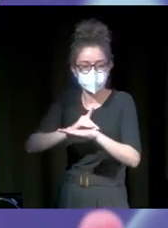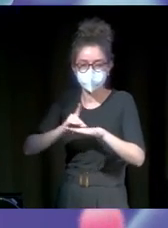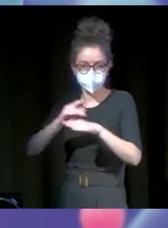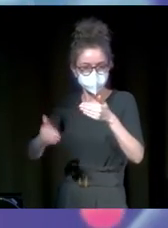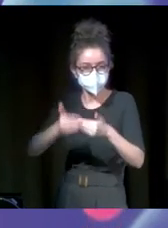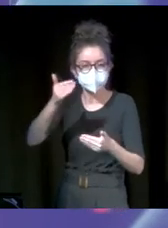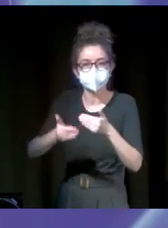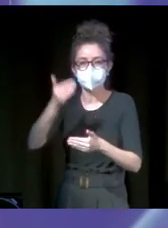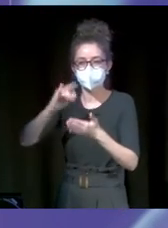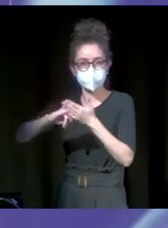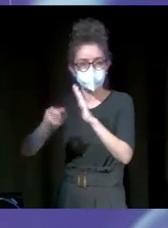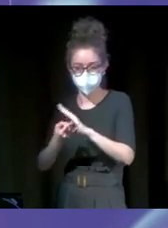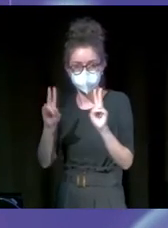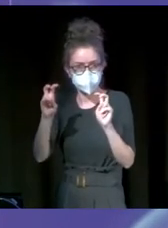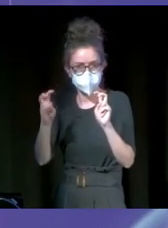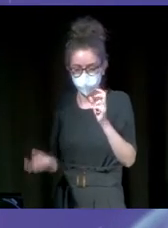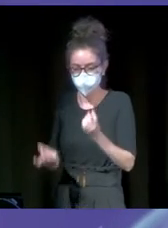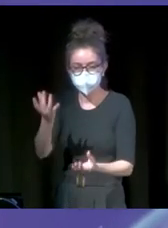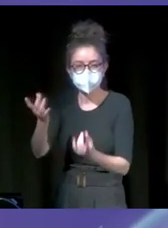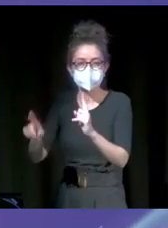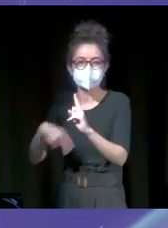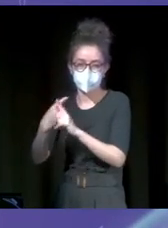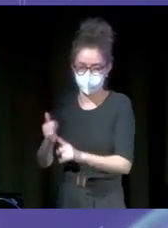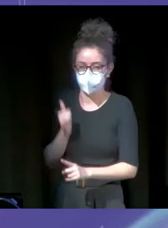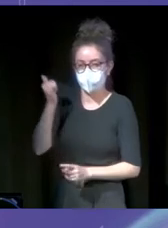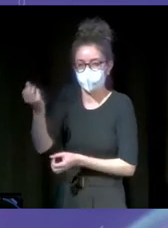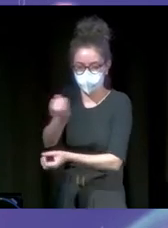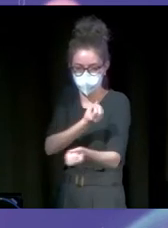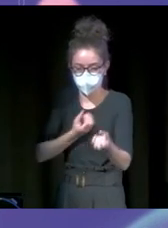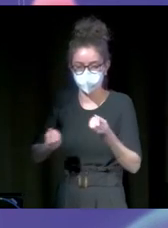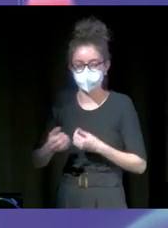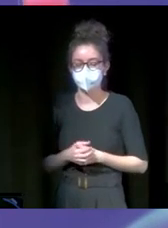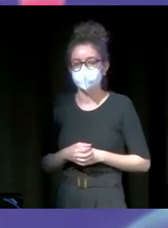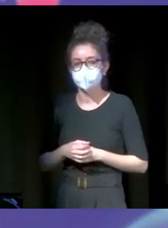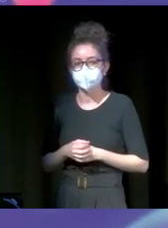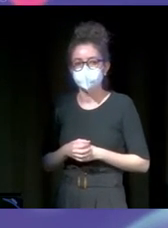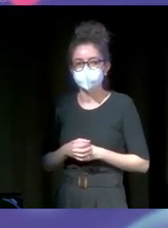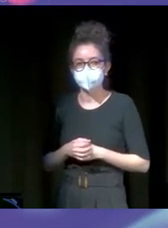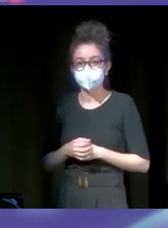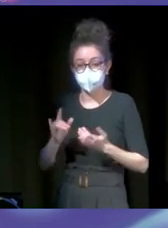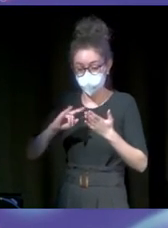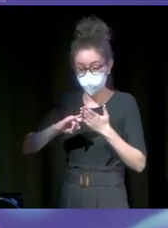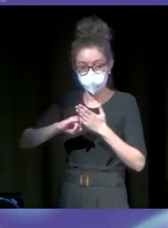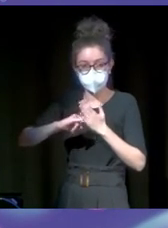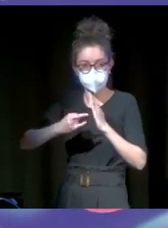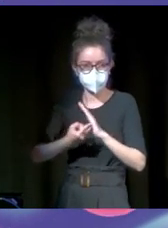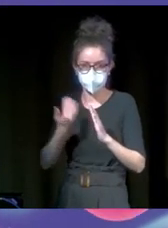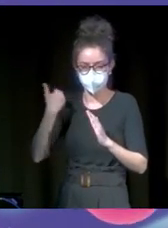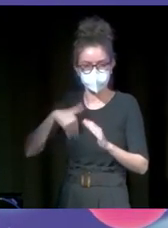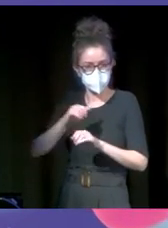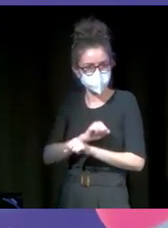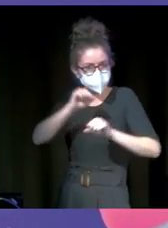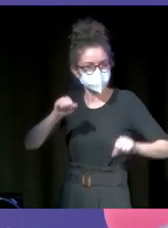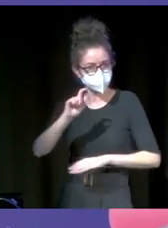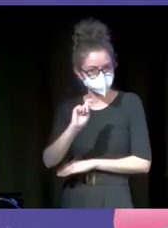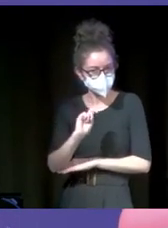que emergen y también de oportunidades para tratar sobre proyectos que ya están consolidados que ya tienen